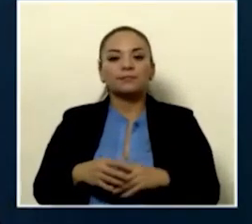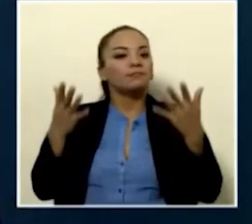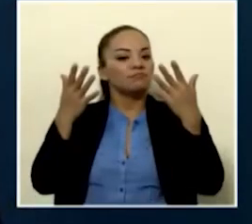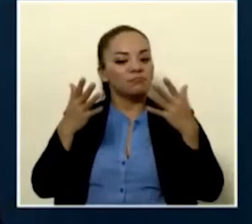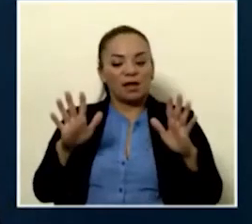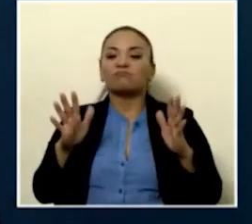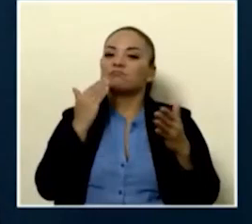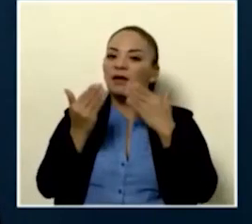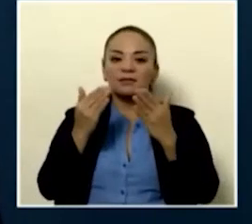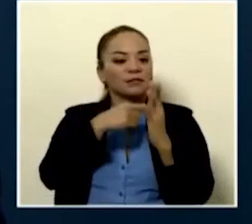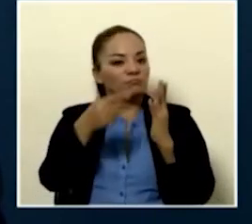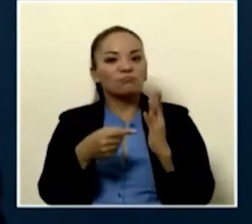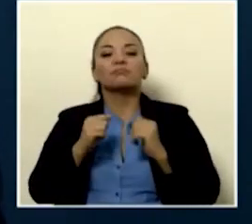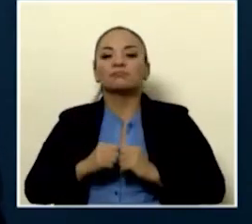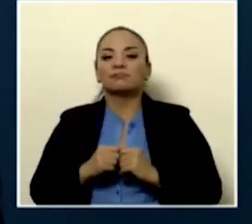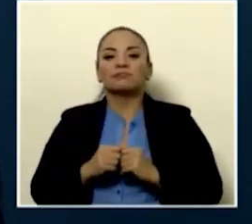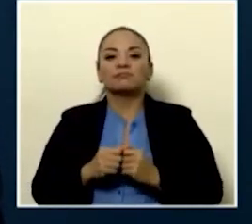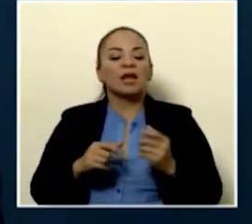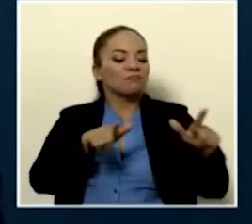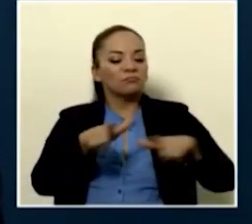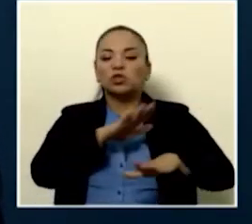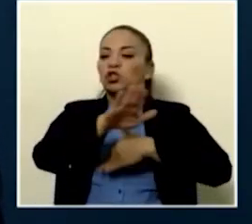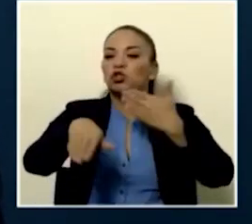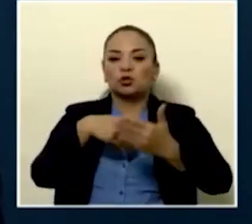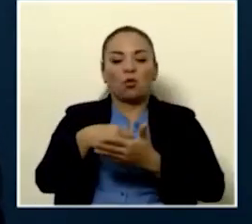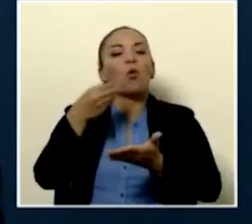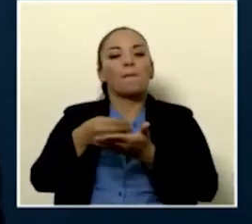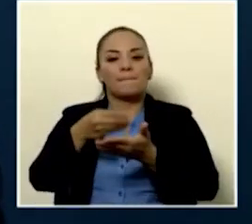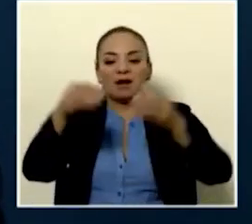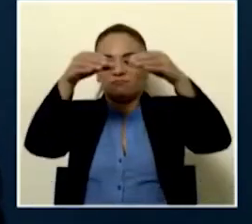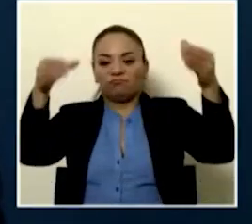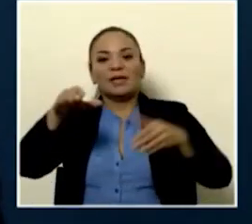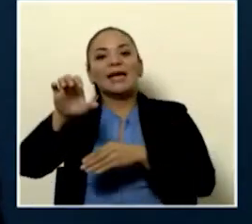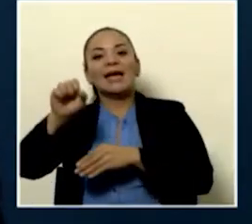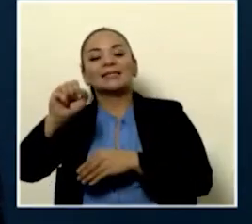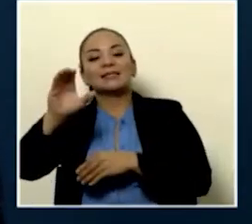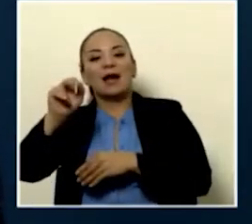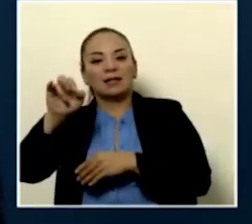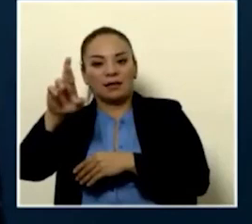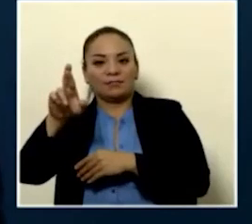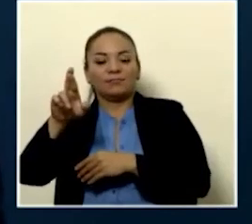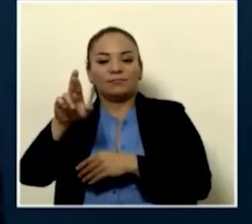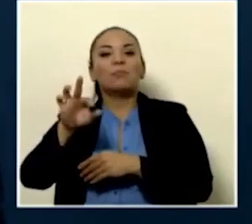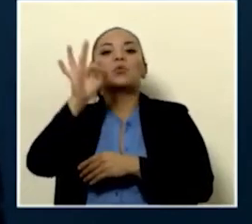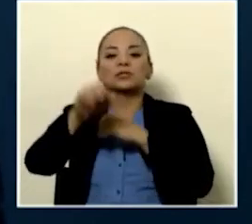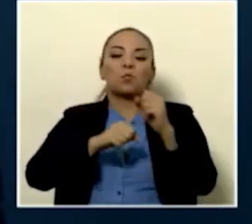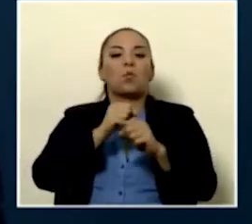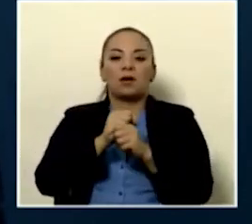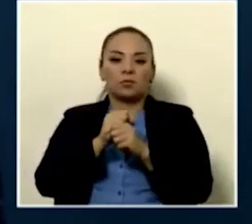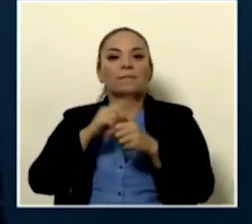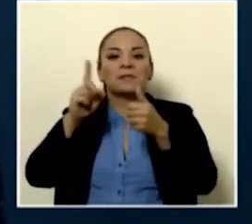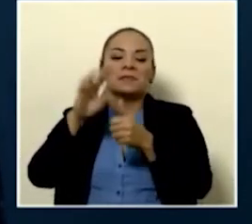ya vamos a tener todos los escáneres a partir del primer semestre de 2023